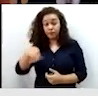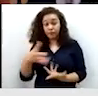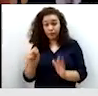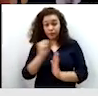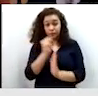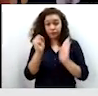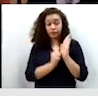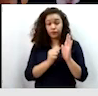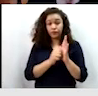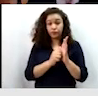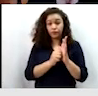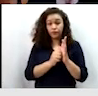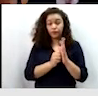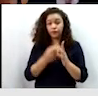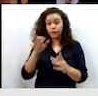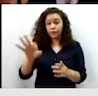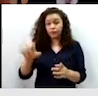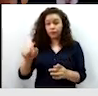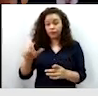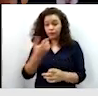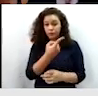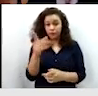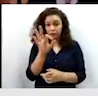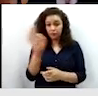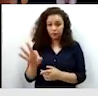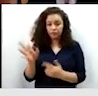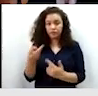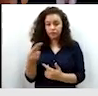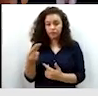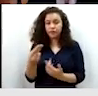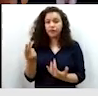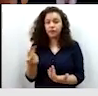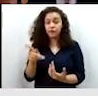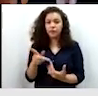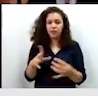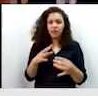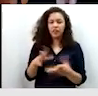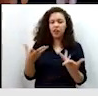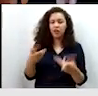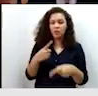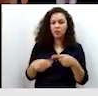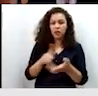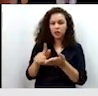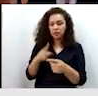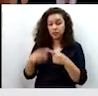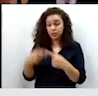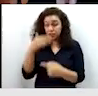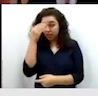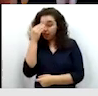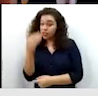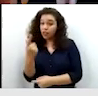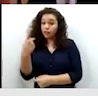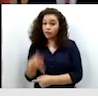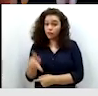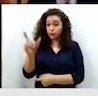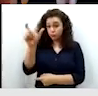de filtrado está funcionando al 100, pues no requeriría tanto hacer la desinfección. Pero si sabe que su filtro